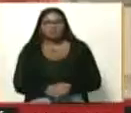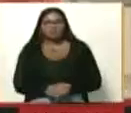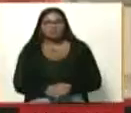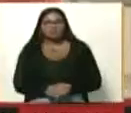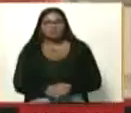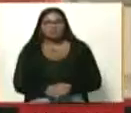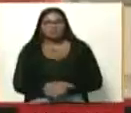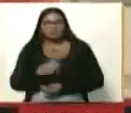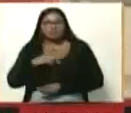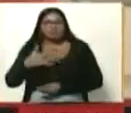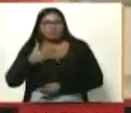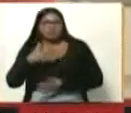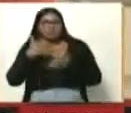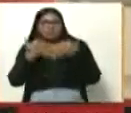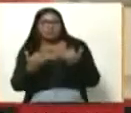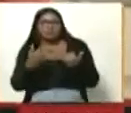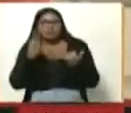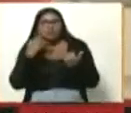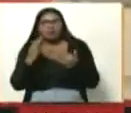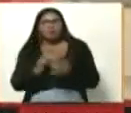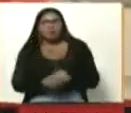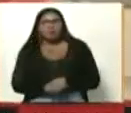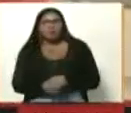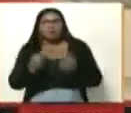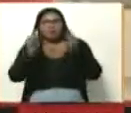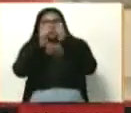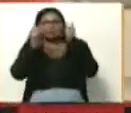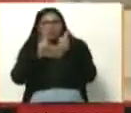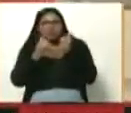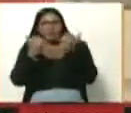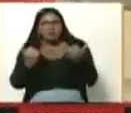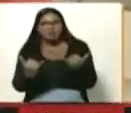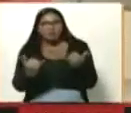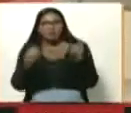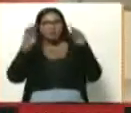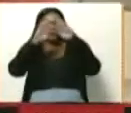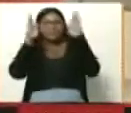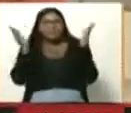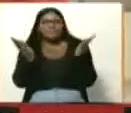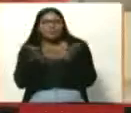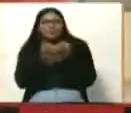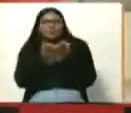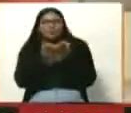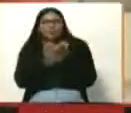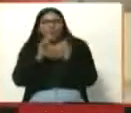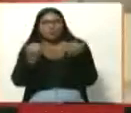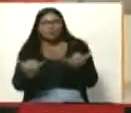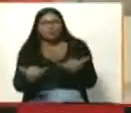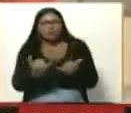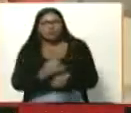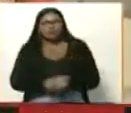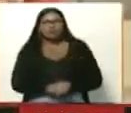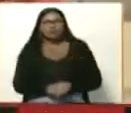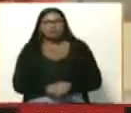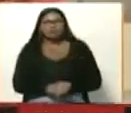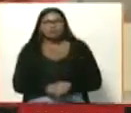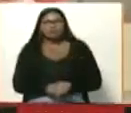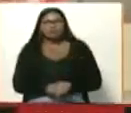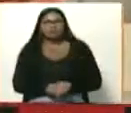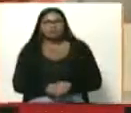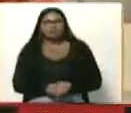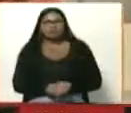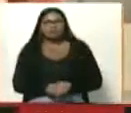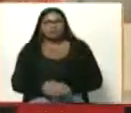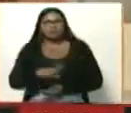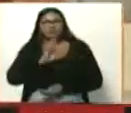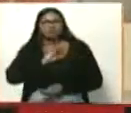en ese sentido vas a encontrar, por ejemplo, artesanías que tienen que ver con el mundo de la imaginería guayú, por ejemplo, ¿no? Entonces vas a encontrarte los